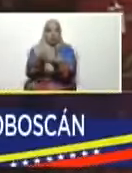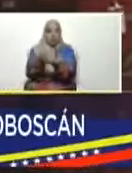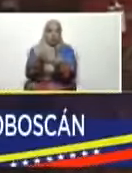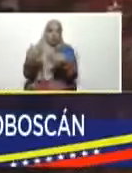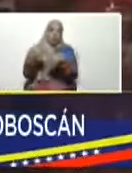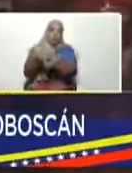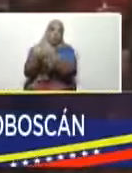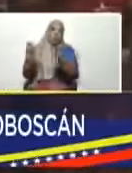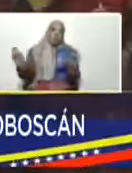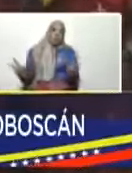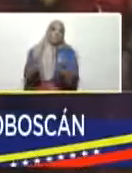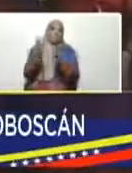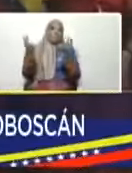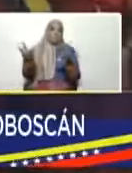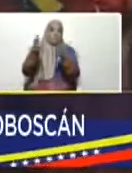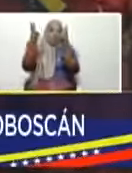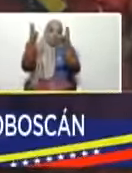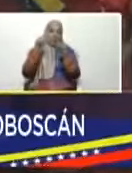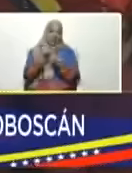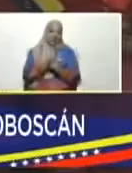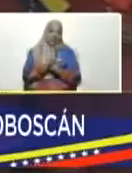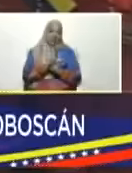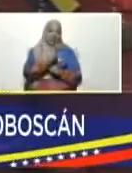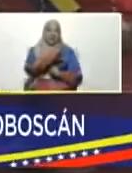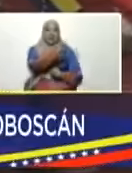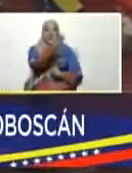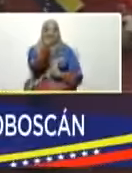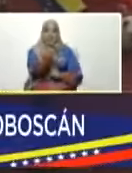victoria segura. El Zulia.